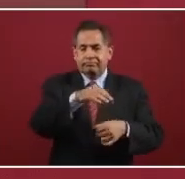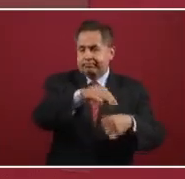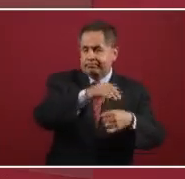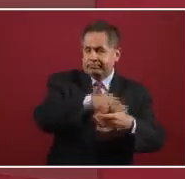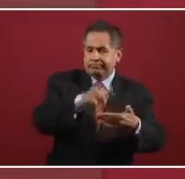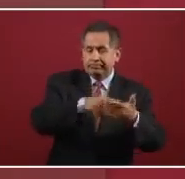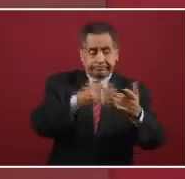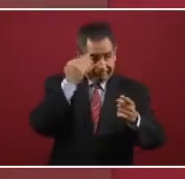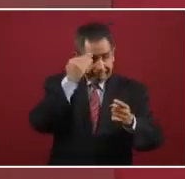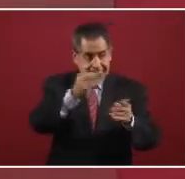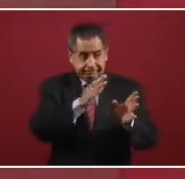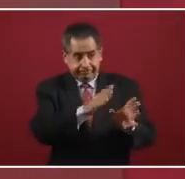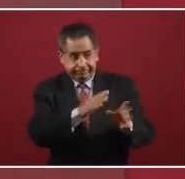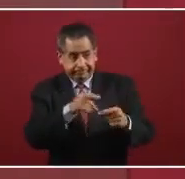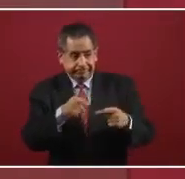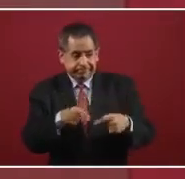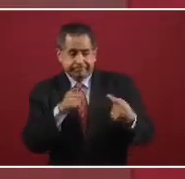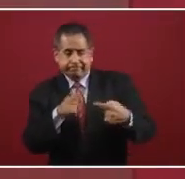se puedan